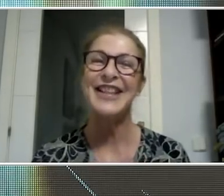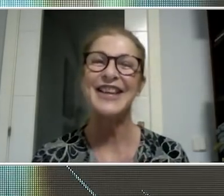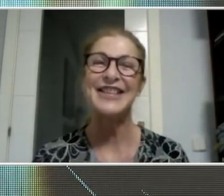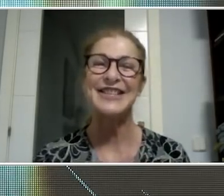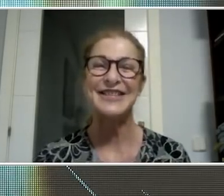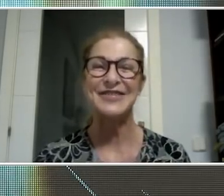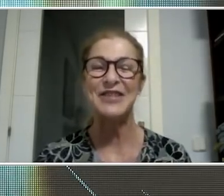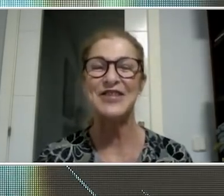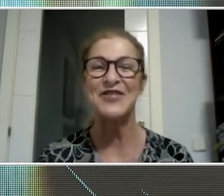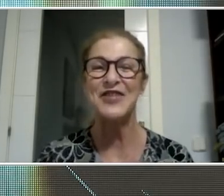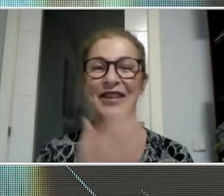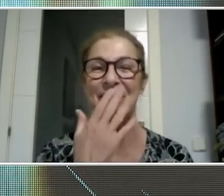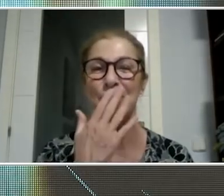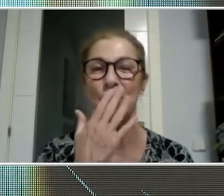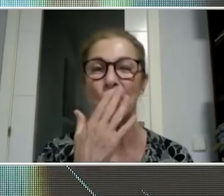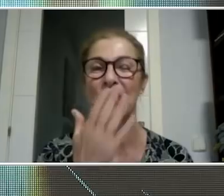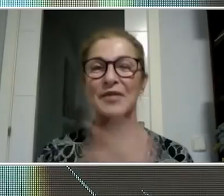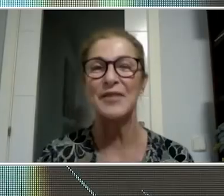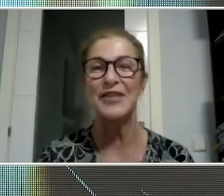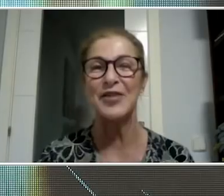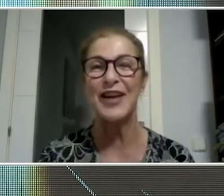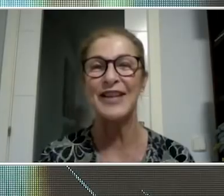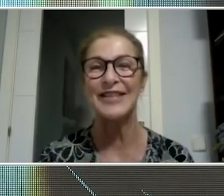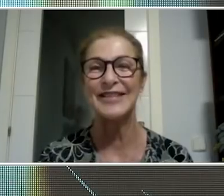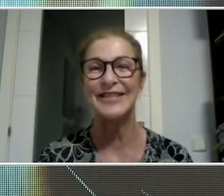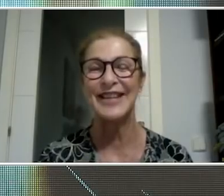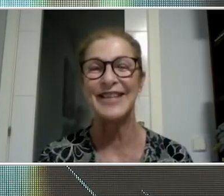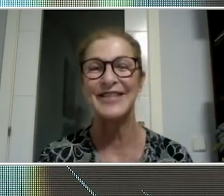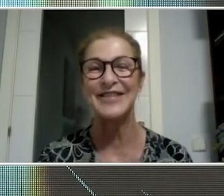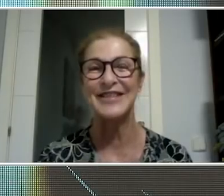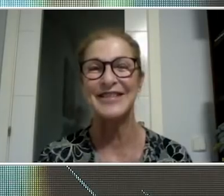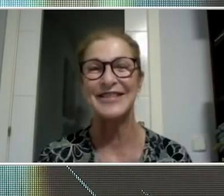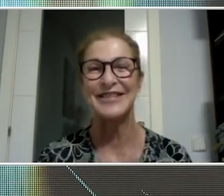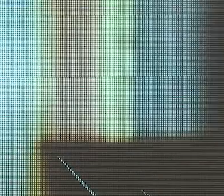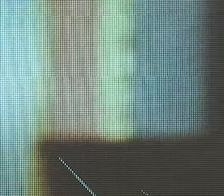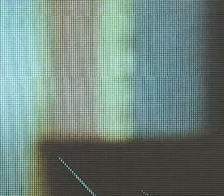muchas gracias. Un beso fuerte. Un besazo. Adiós. Cristiano, yo de verdad.